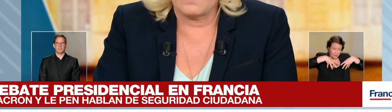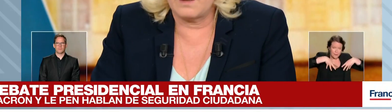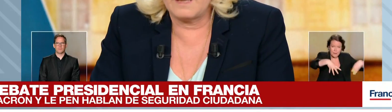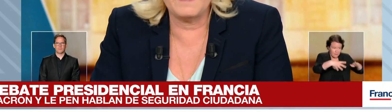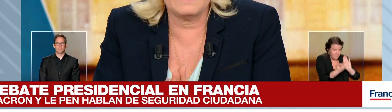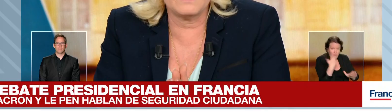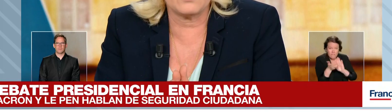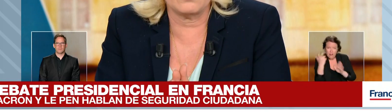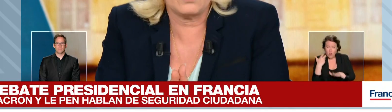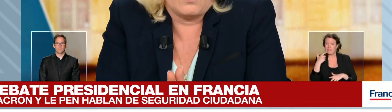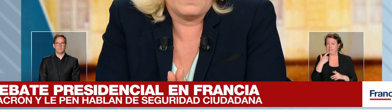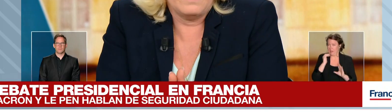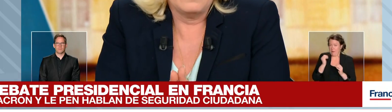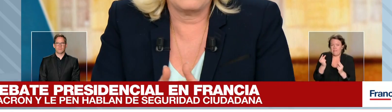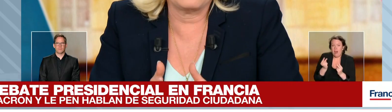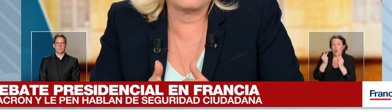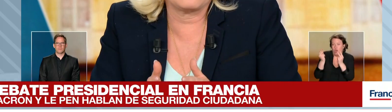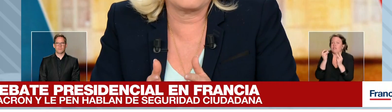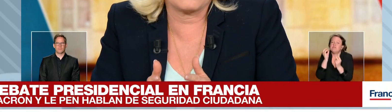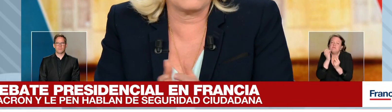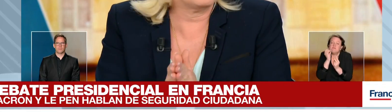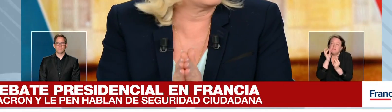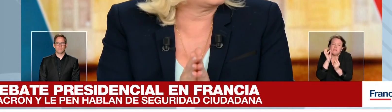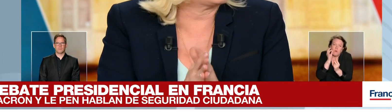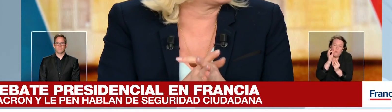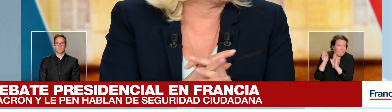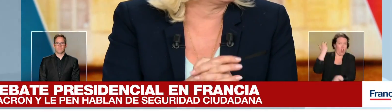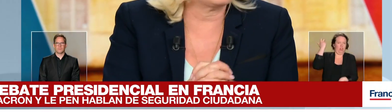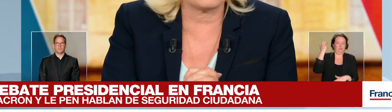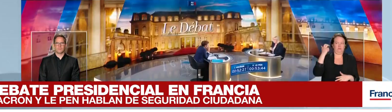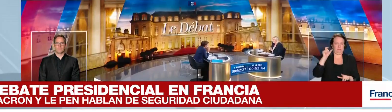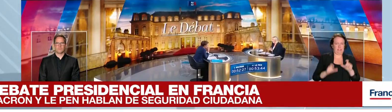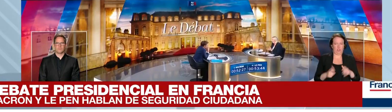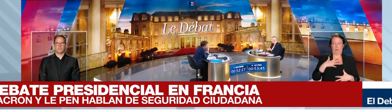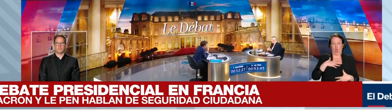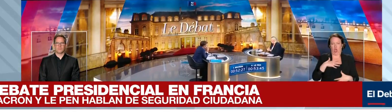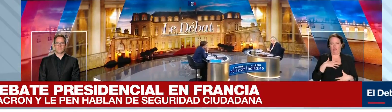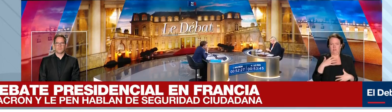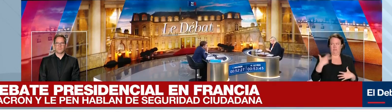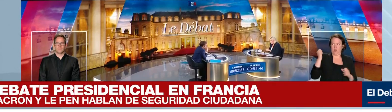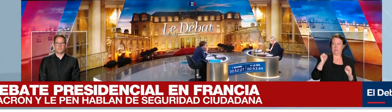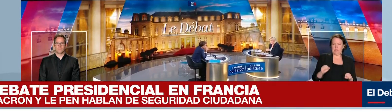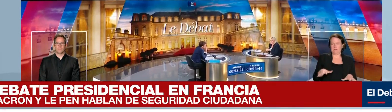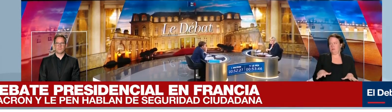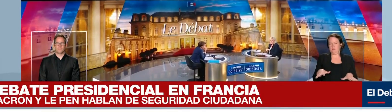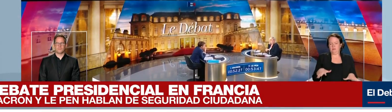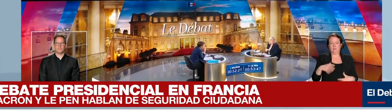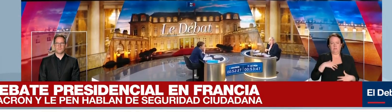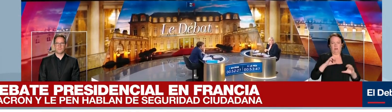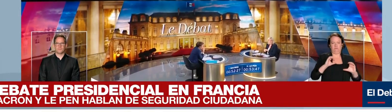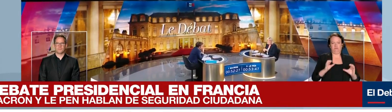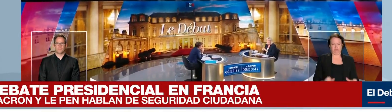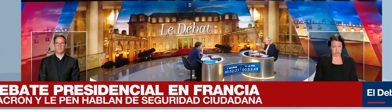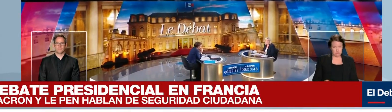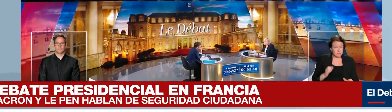cosa que tenga un poquito de valor en nuestro país, la gente ya tiene miedo de que se la quiten o se